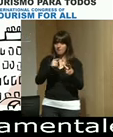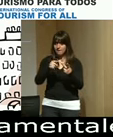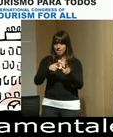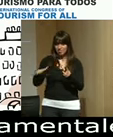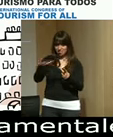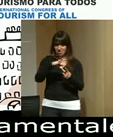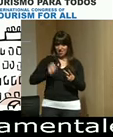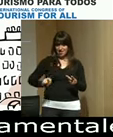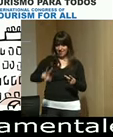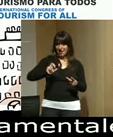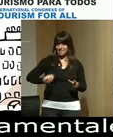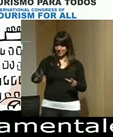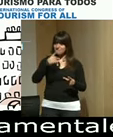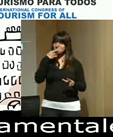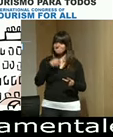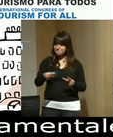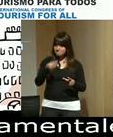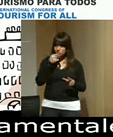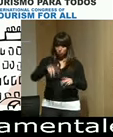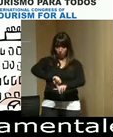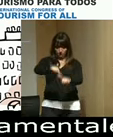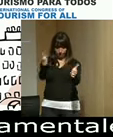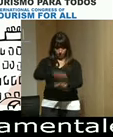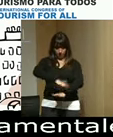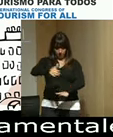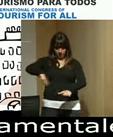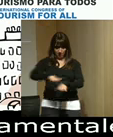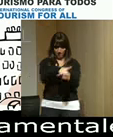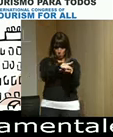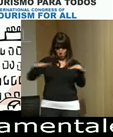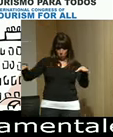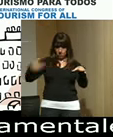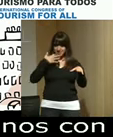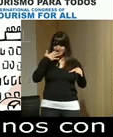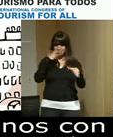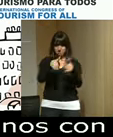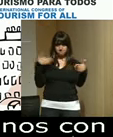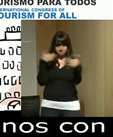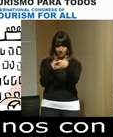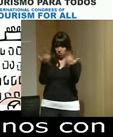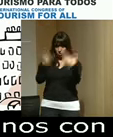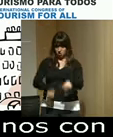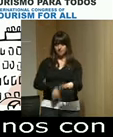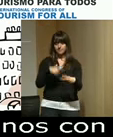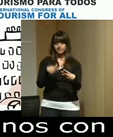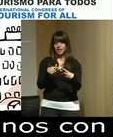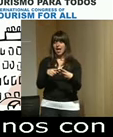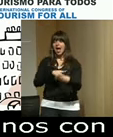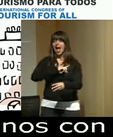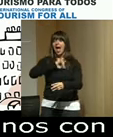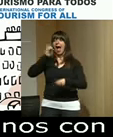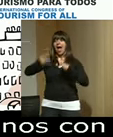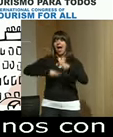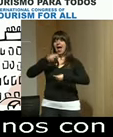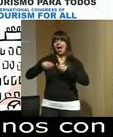con una orografía plana y donde preferentemente no existan barreras arquitectónicas, actividades deportivas de baja intensidad que supone una